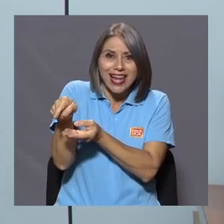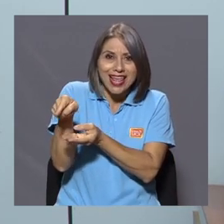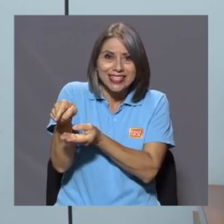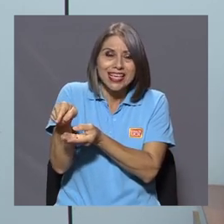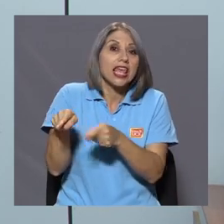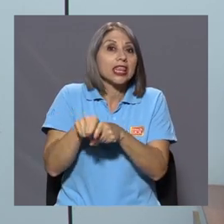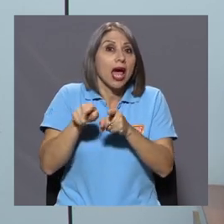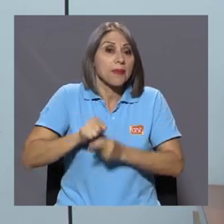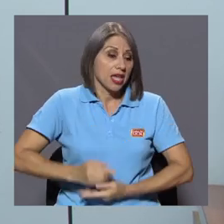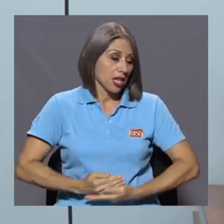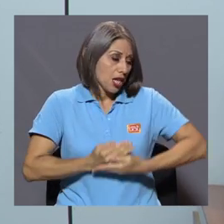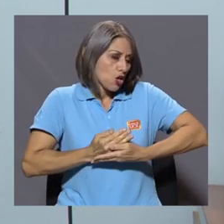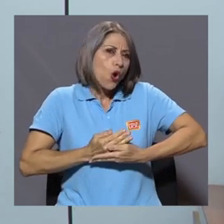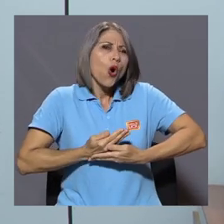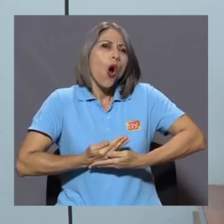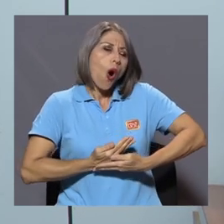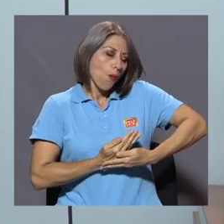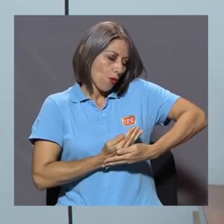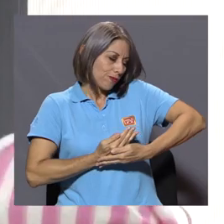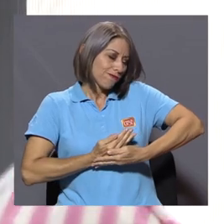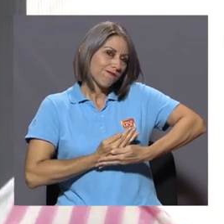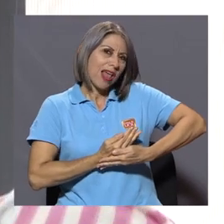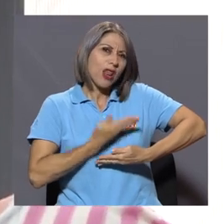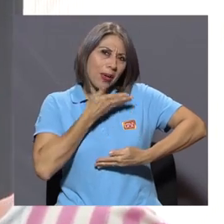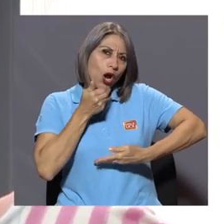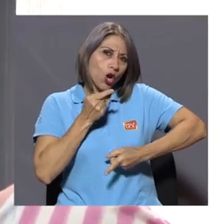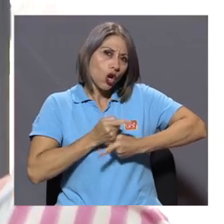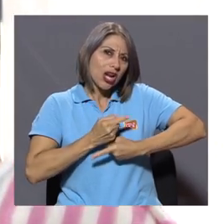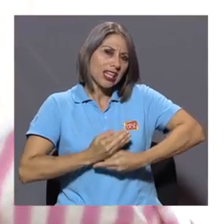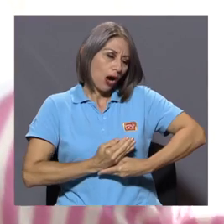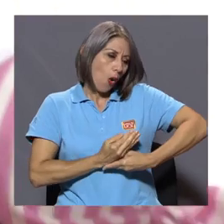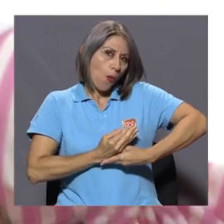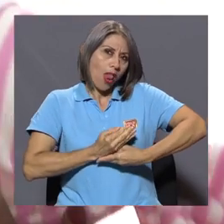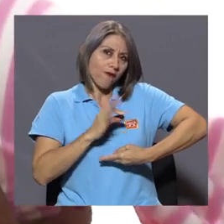al niño y evitar problemas a la hora de dar de mamar.